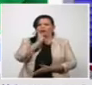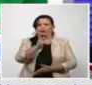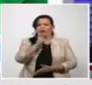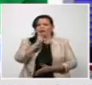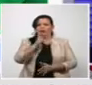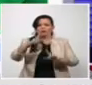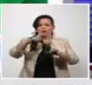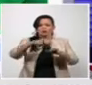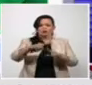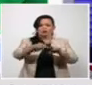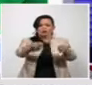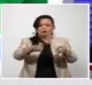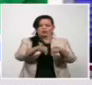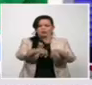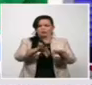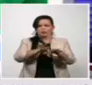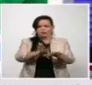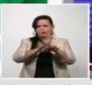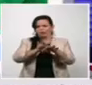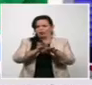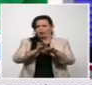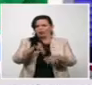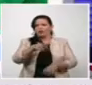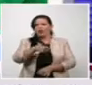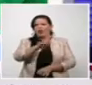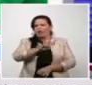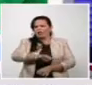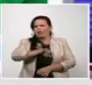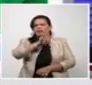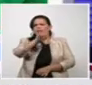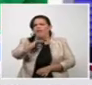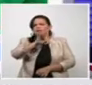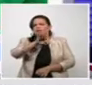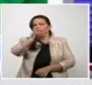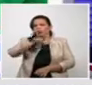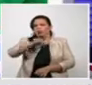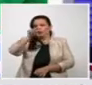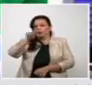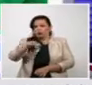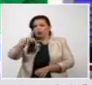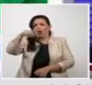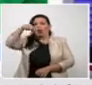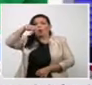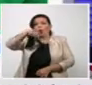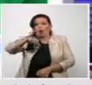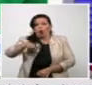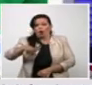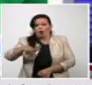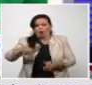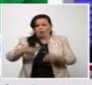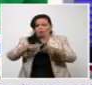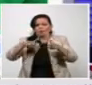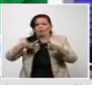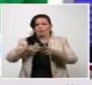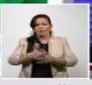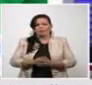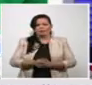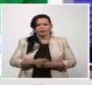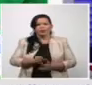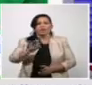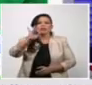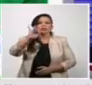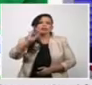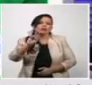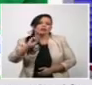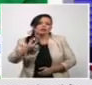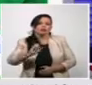intensivas, que ayer creo que eran 68, bueno, pues nuevamente se incrementan a 70 pacientes con